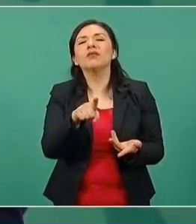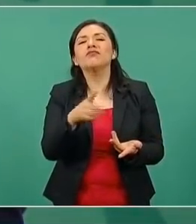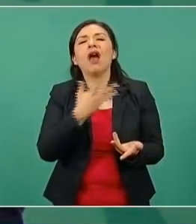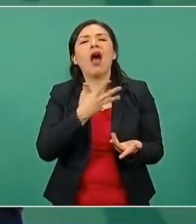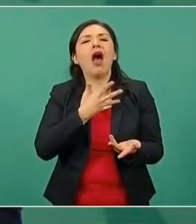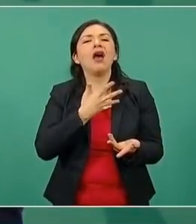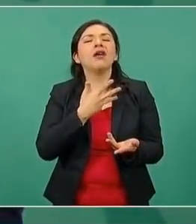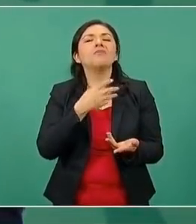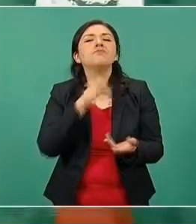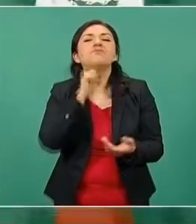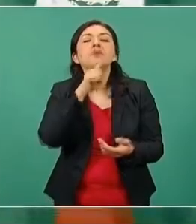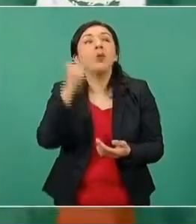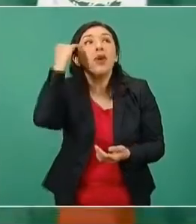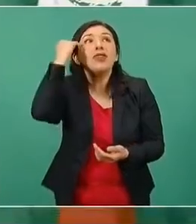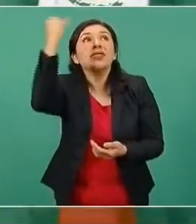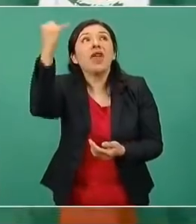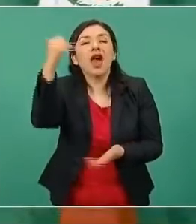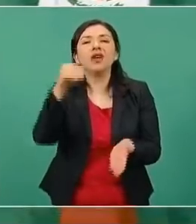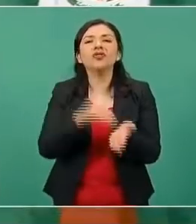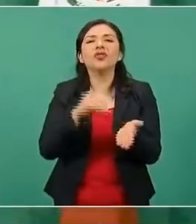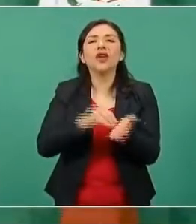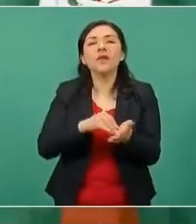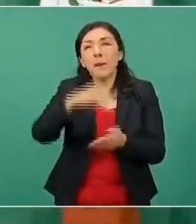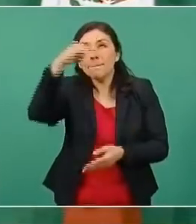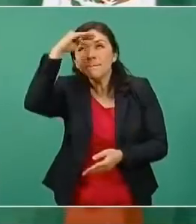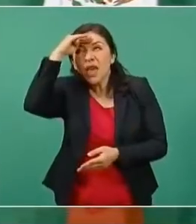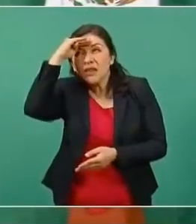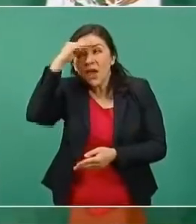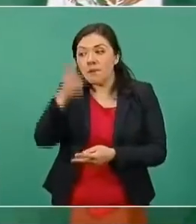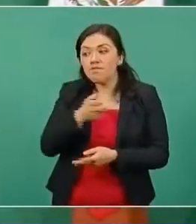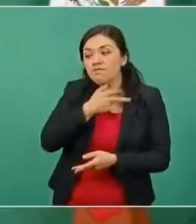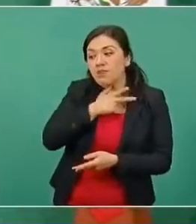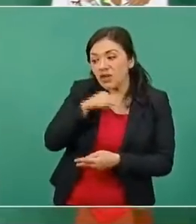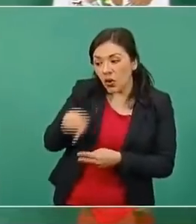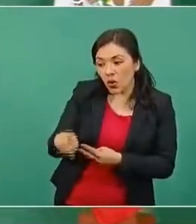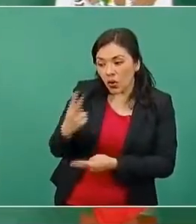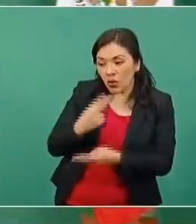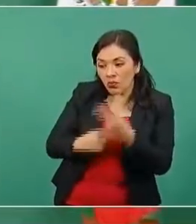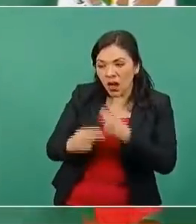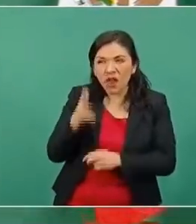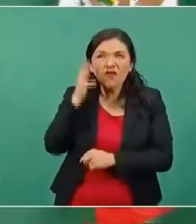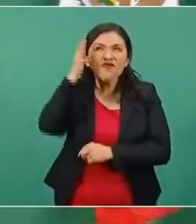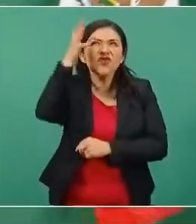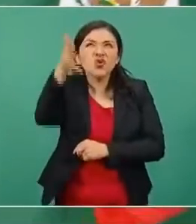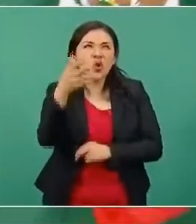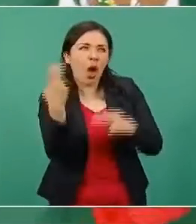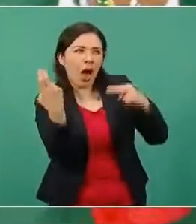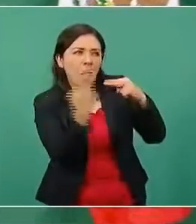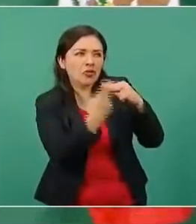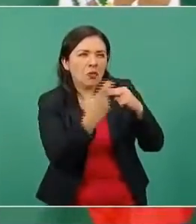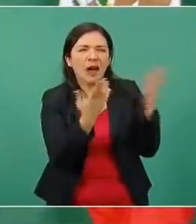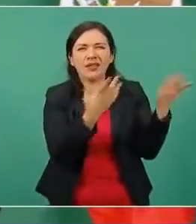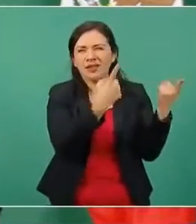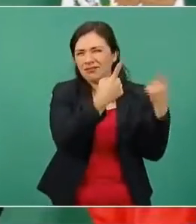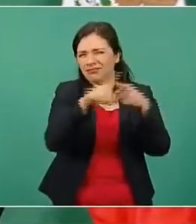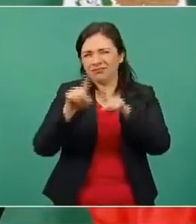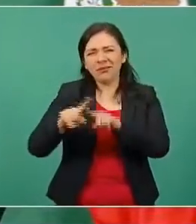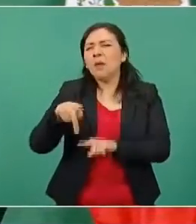parten mucho de eso, de esas proyecciones. Pero imagínense,